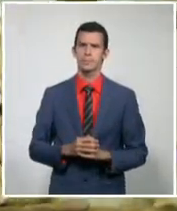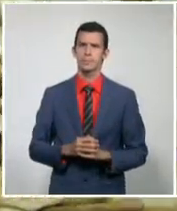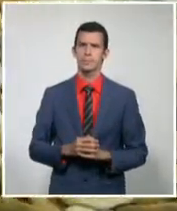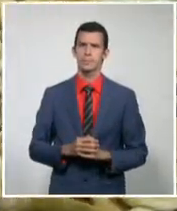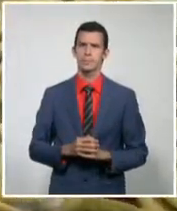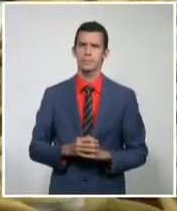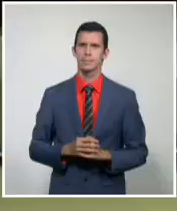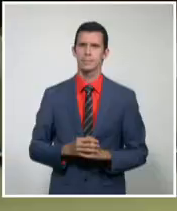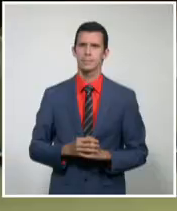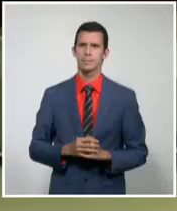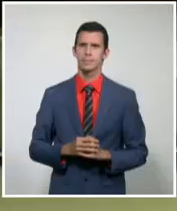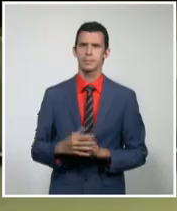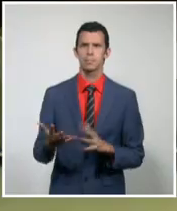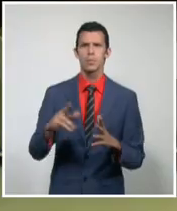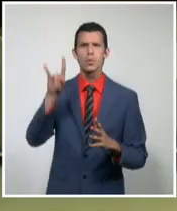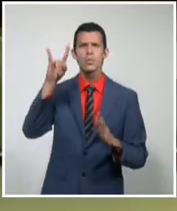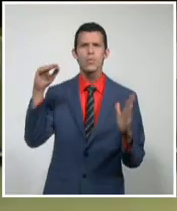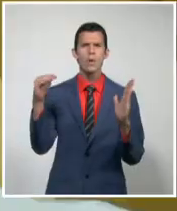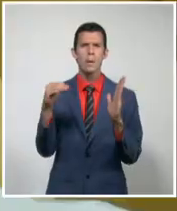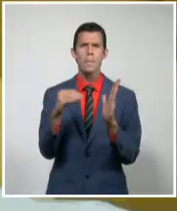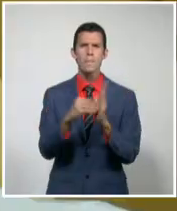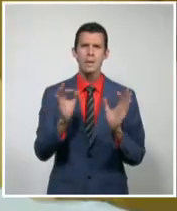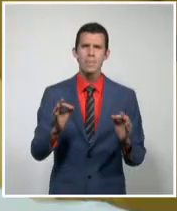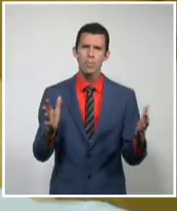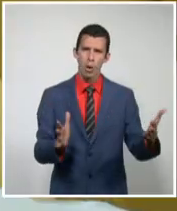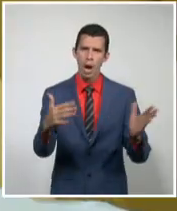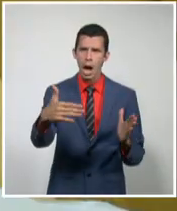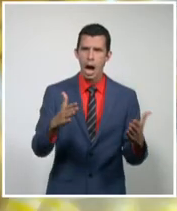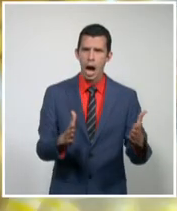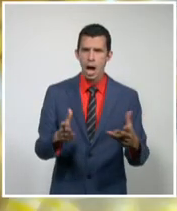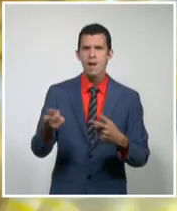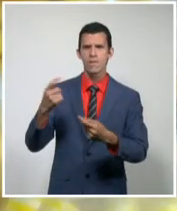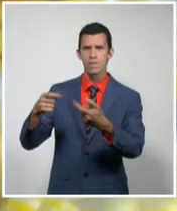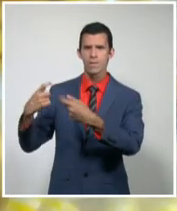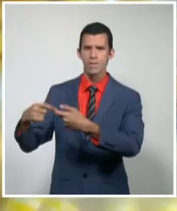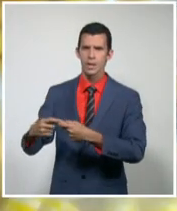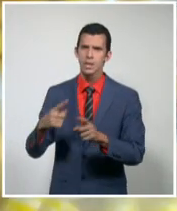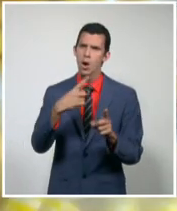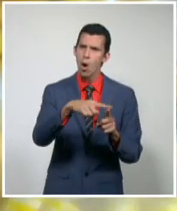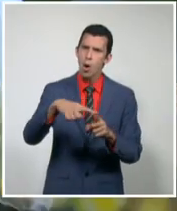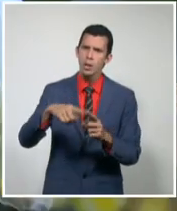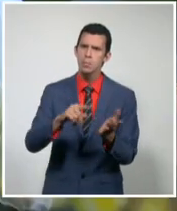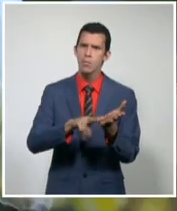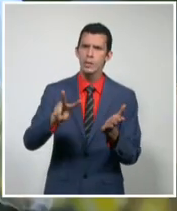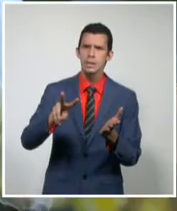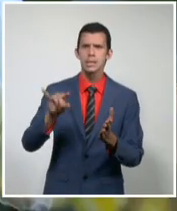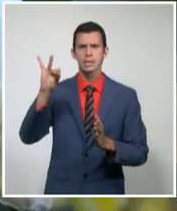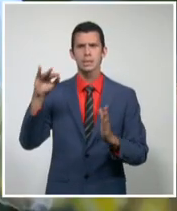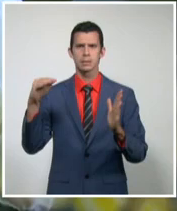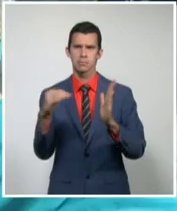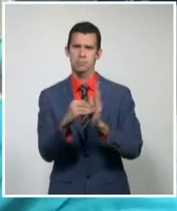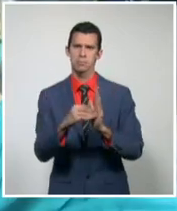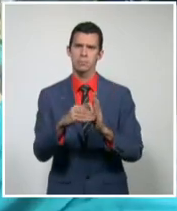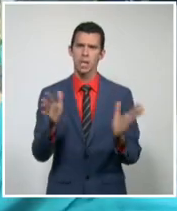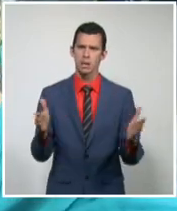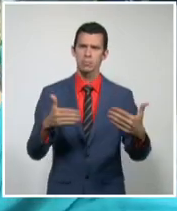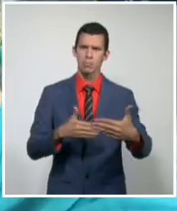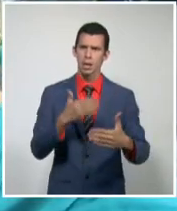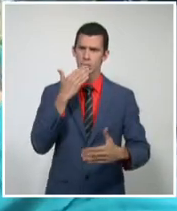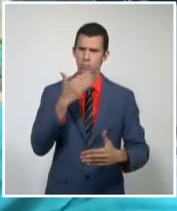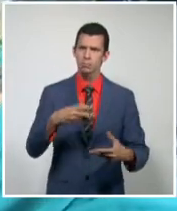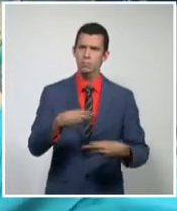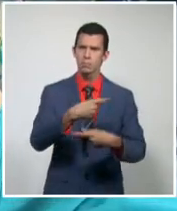nivel provincial a más de 163.000 módulos. Esto está organizado a todo lo largo de la empresa provincial. La unidad